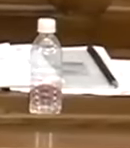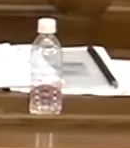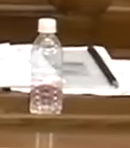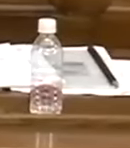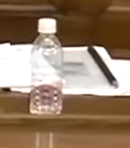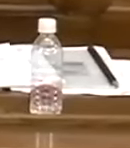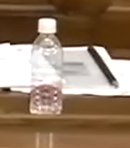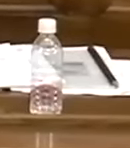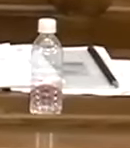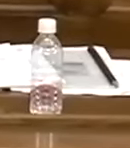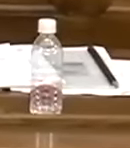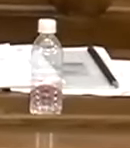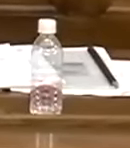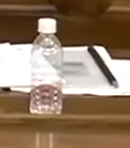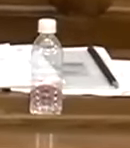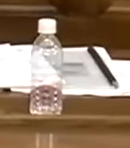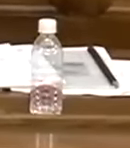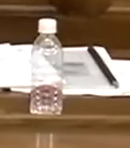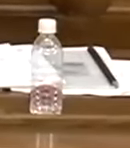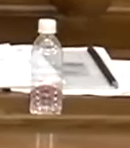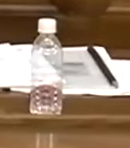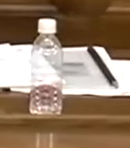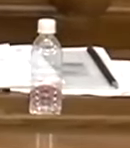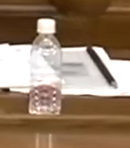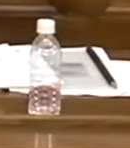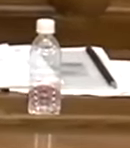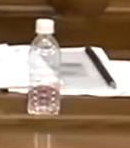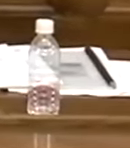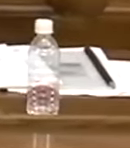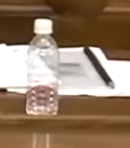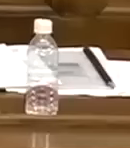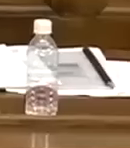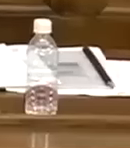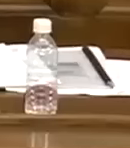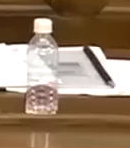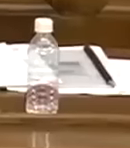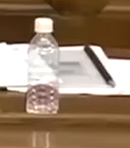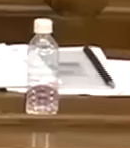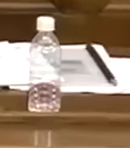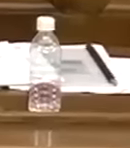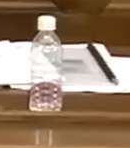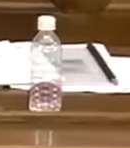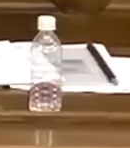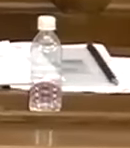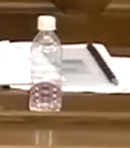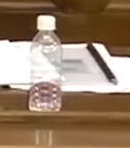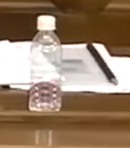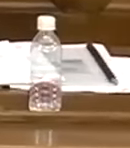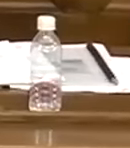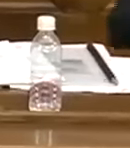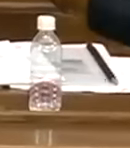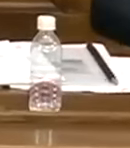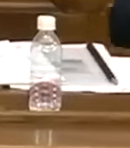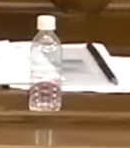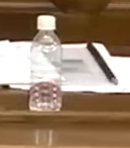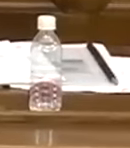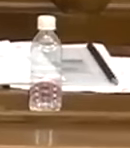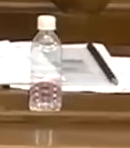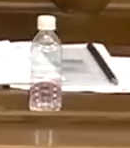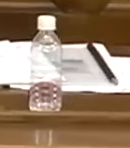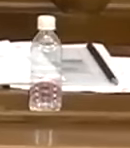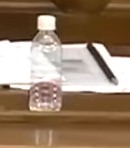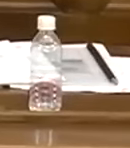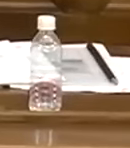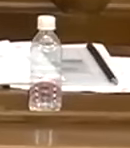tomó conciencia y ha tomado conciencia histórica y jurídica sobre los derechos que tiene Venezuela sobre el territorio de la